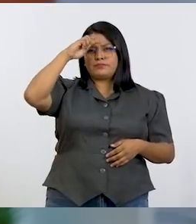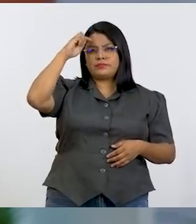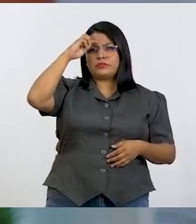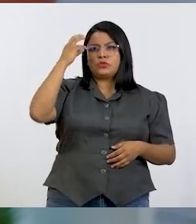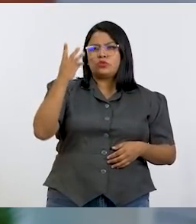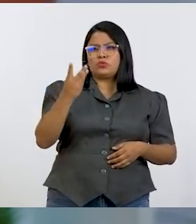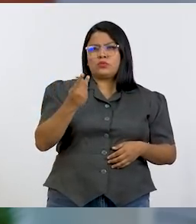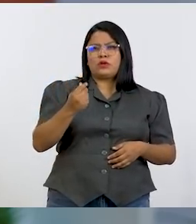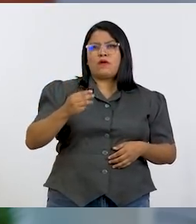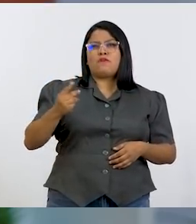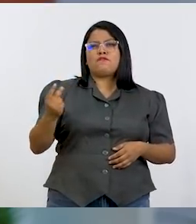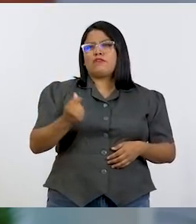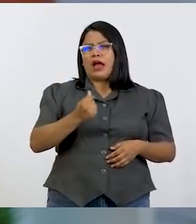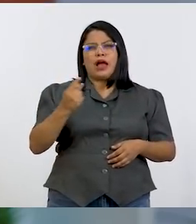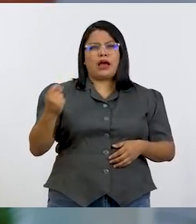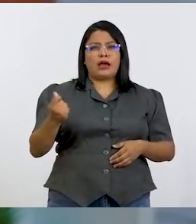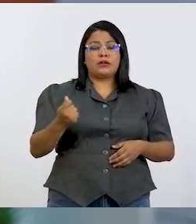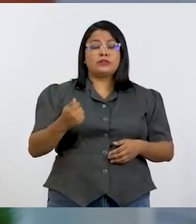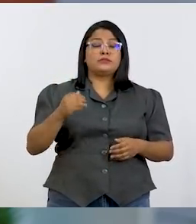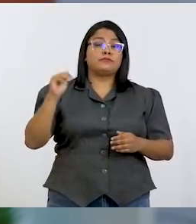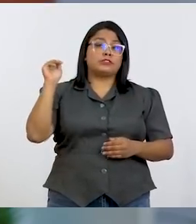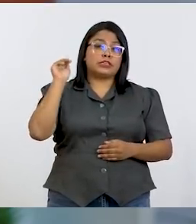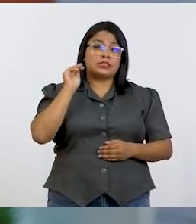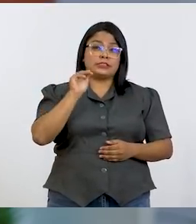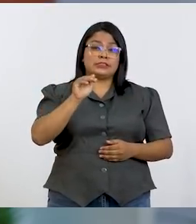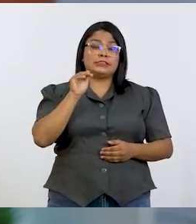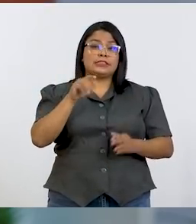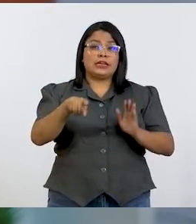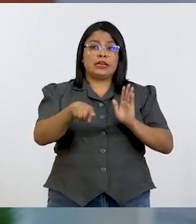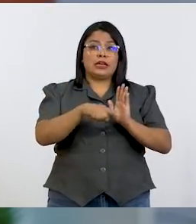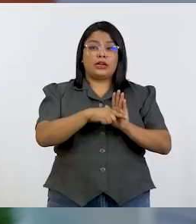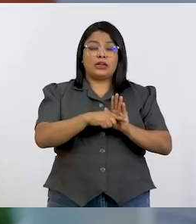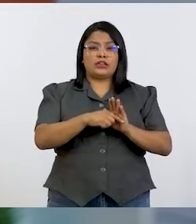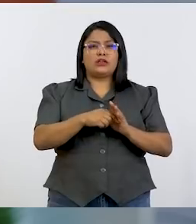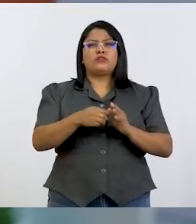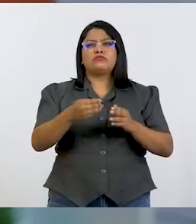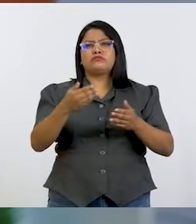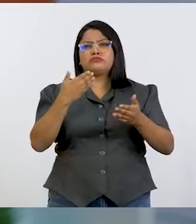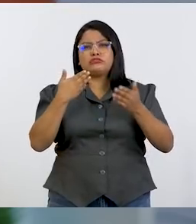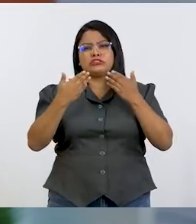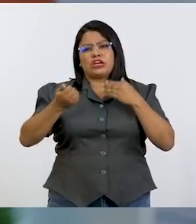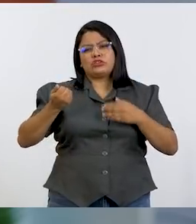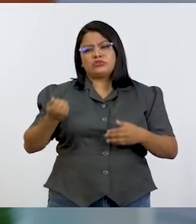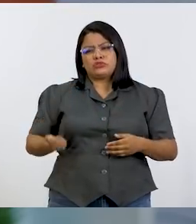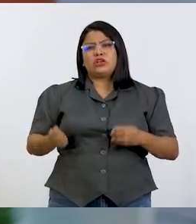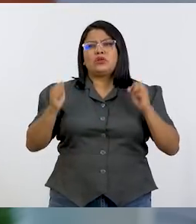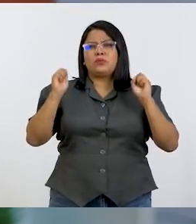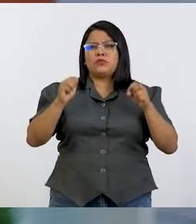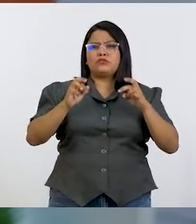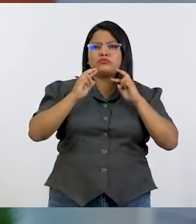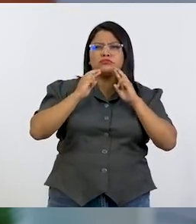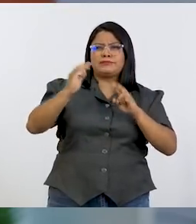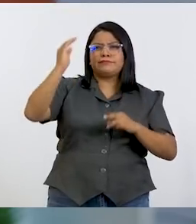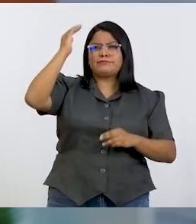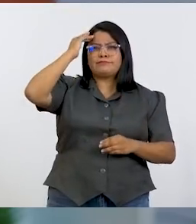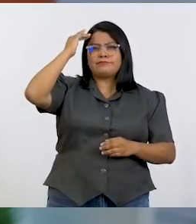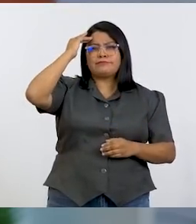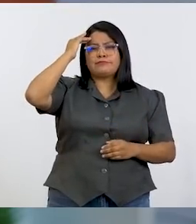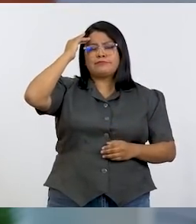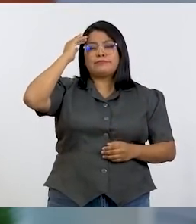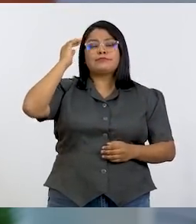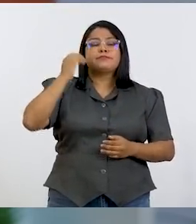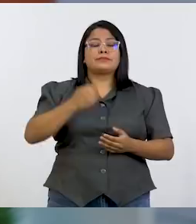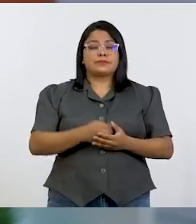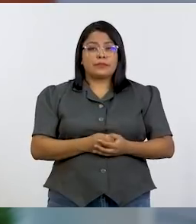Como has podido ver, hemos trabajado con números sencillos para introducir la resta, y aunque es probable que tus estudiantes puedan calcular